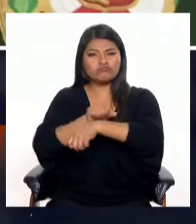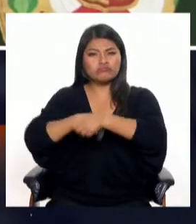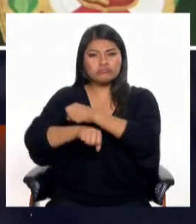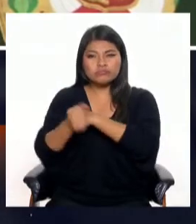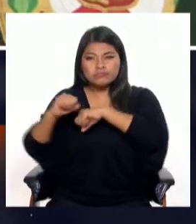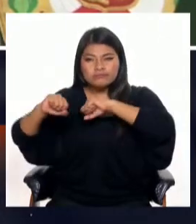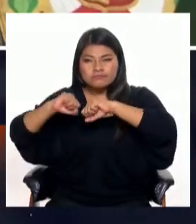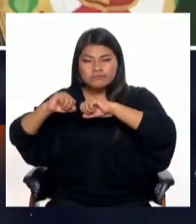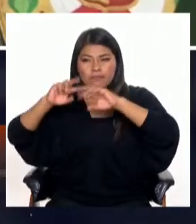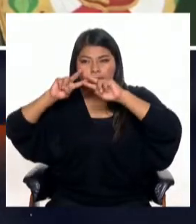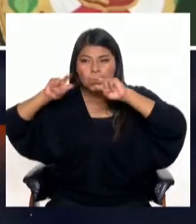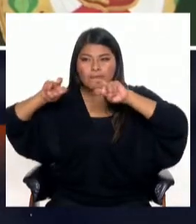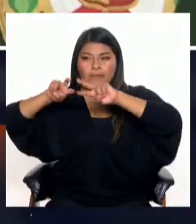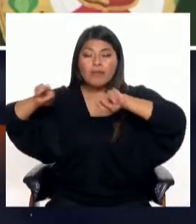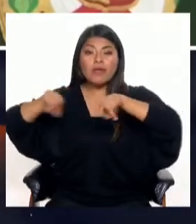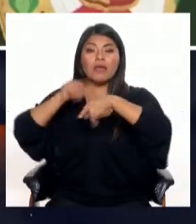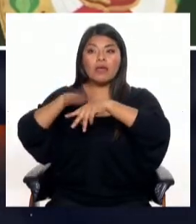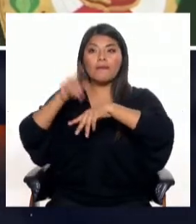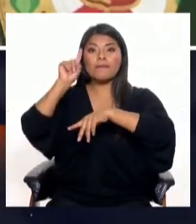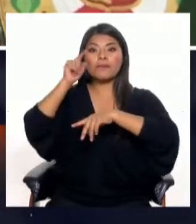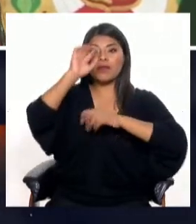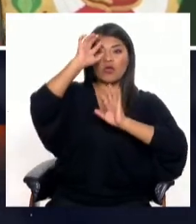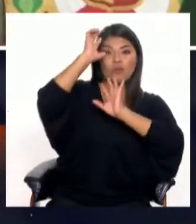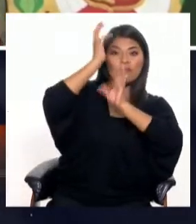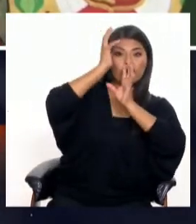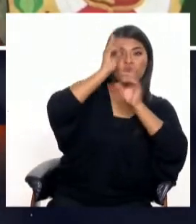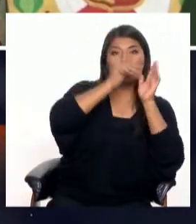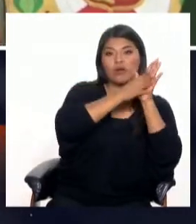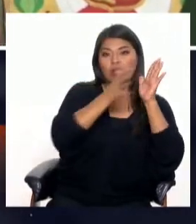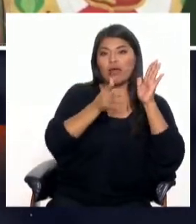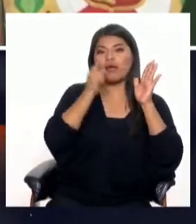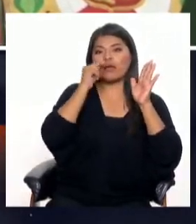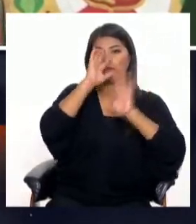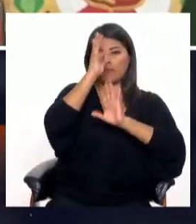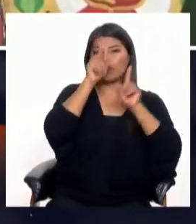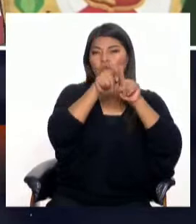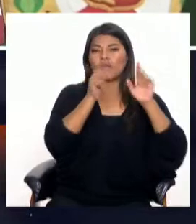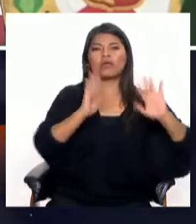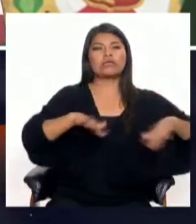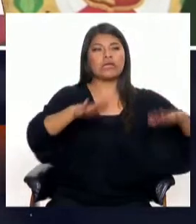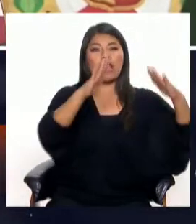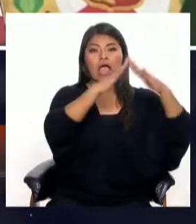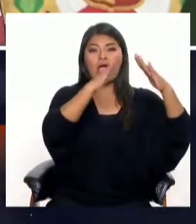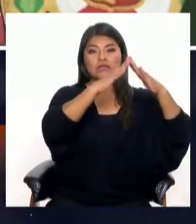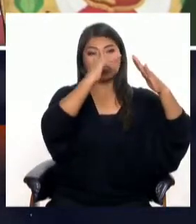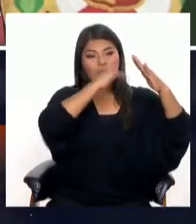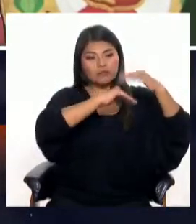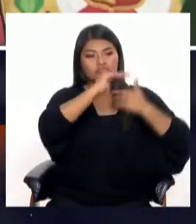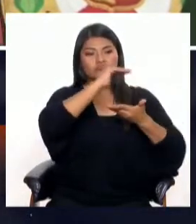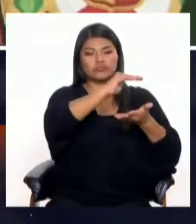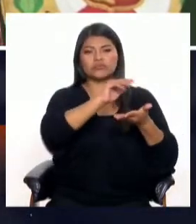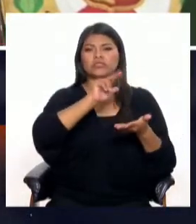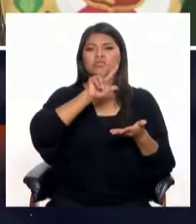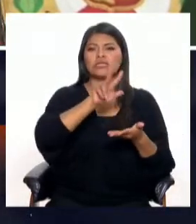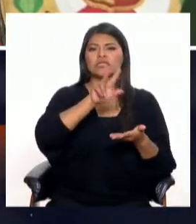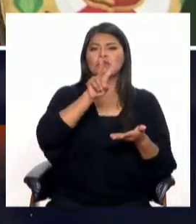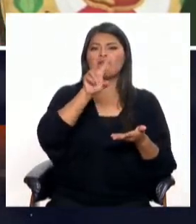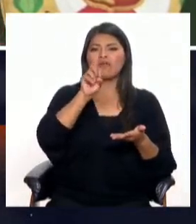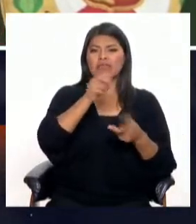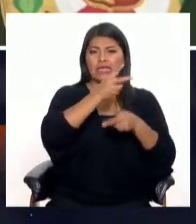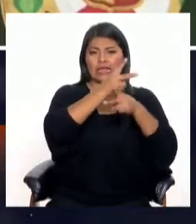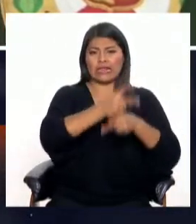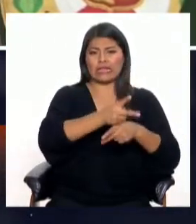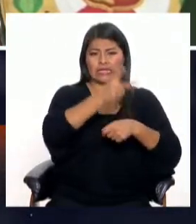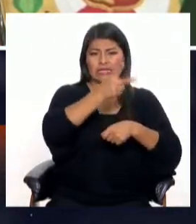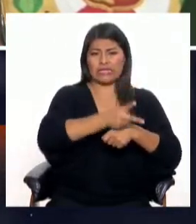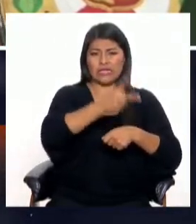en Piura, aseguramos primero la mercancía ilícita que estaba en un inmueble, encontramos más de 320 kilos de clorhidrato de cocaína,